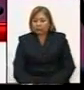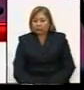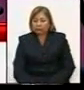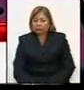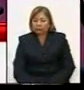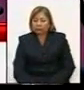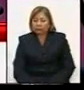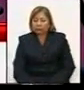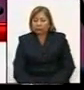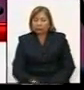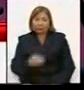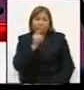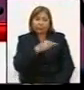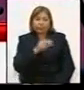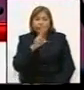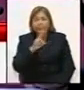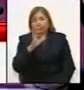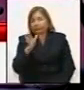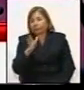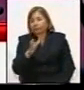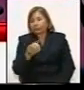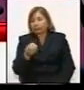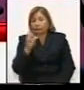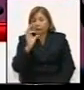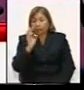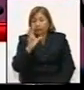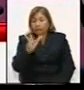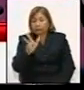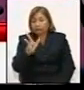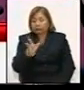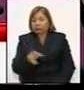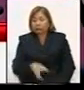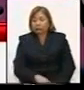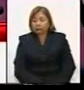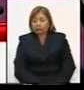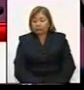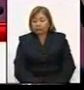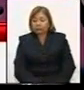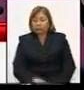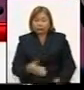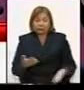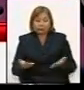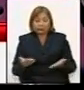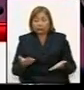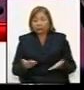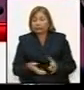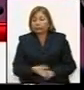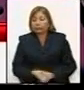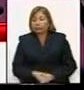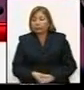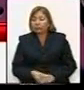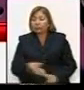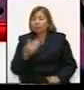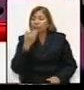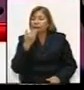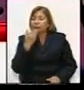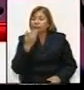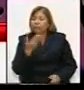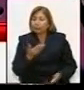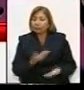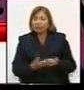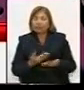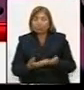se han ido 20 y tantos, sí, pero ¿cuánto éramos? 73. Entonces, proporcionalmente se han ido menos. Pero ¿quién ha contribuido también a